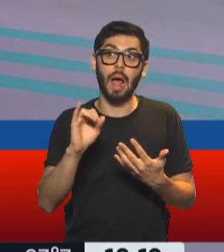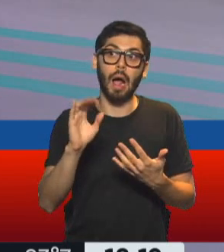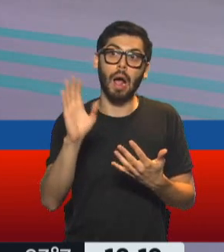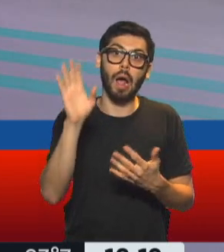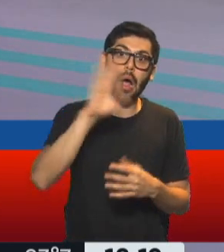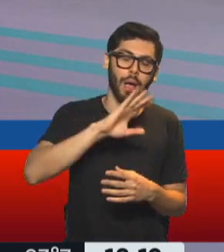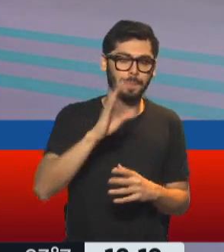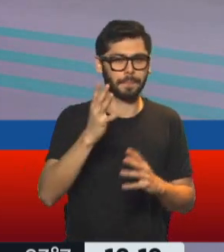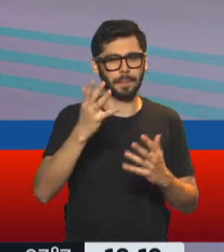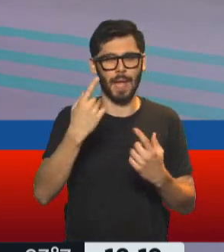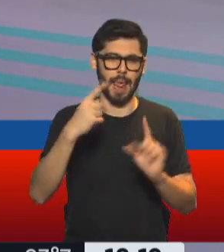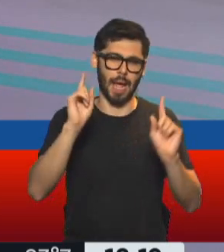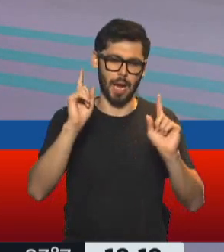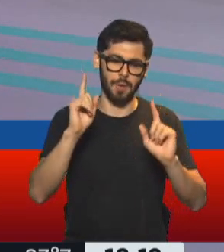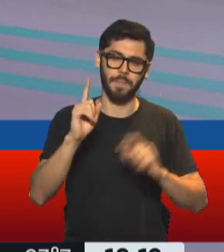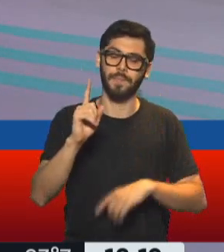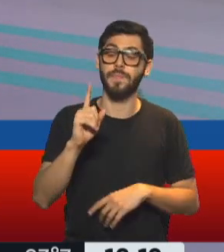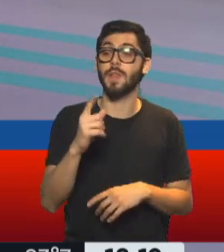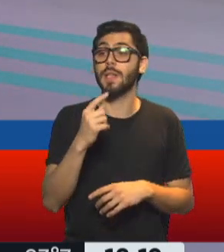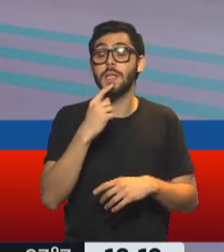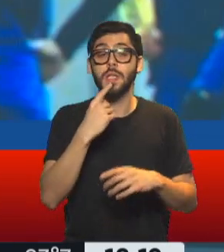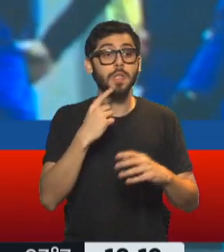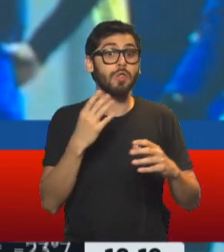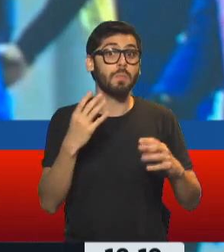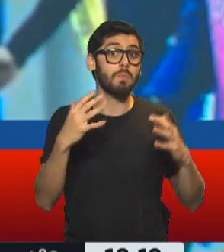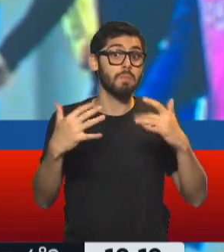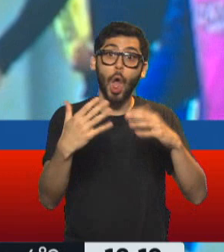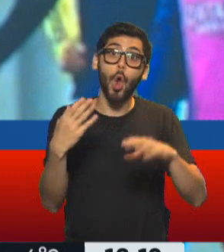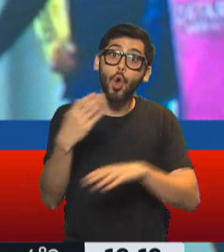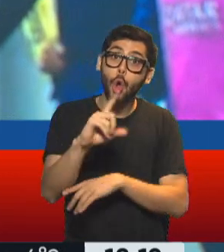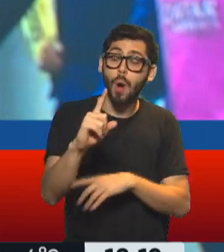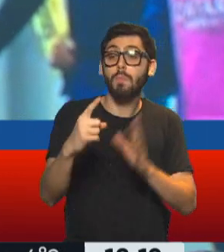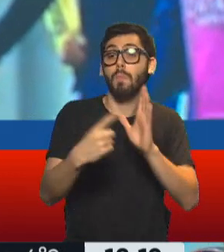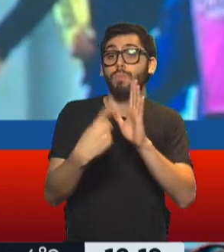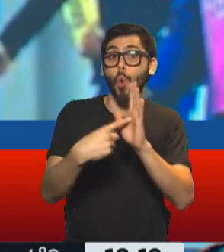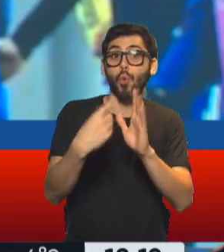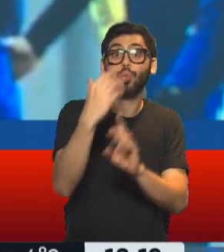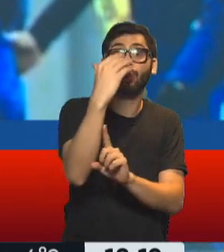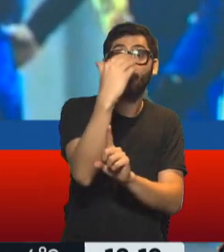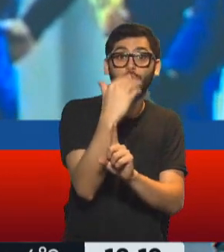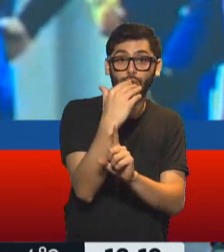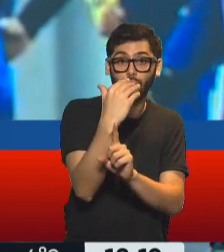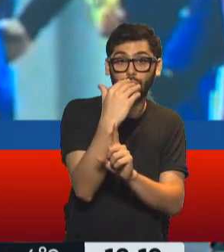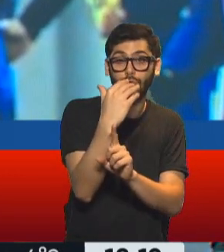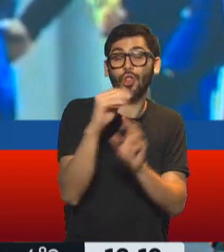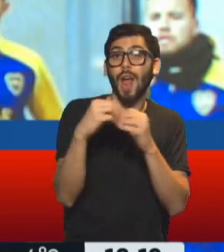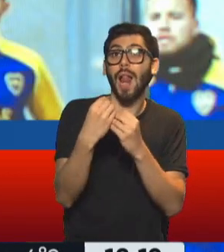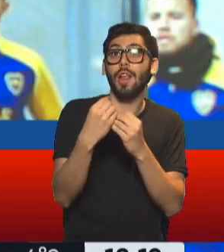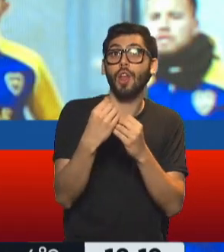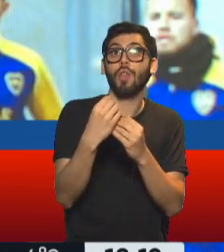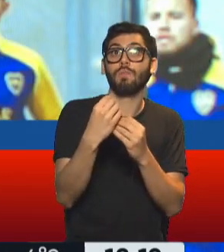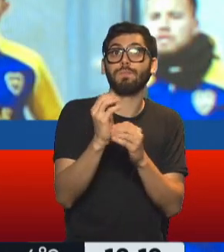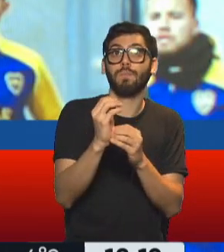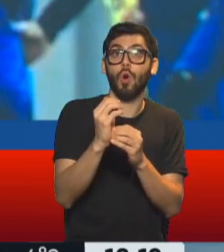la realidad es que si no se presenta, perderá en este caso los puntos y 6 puntos más, porque son 2 partidos. Perdería 2 partidos